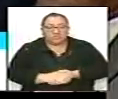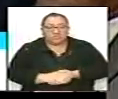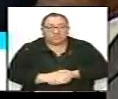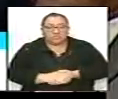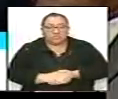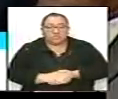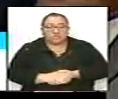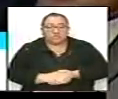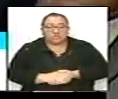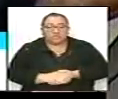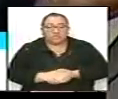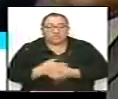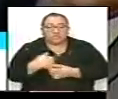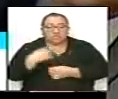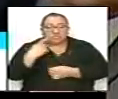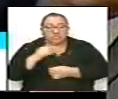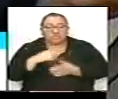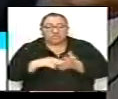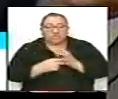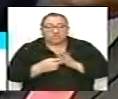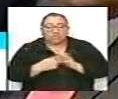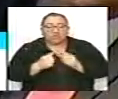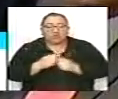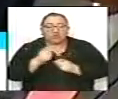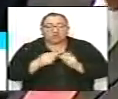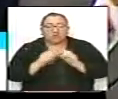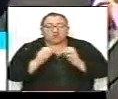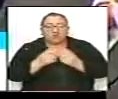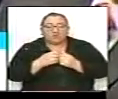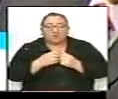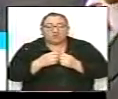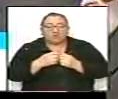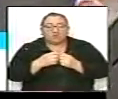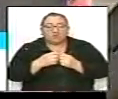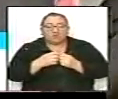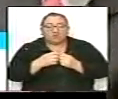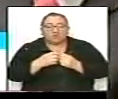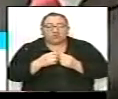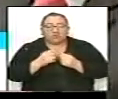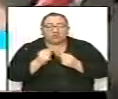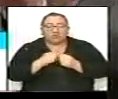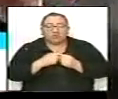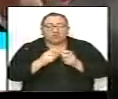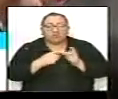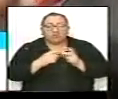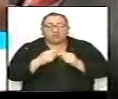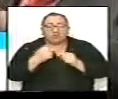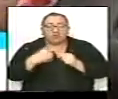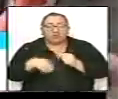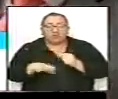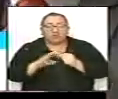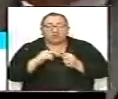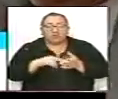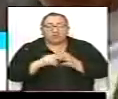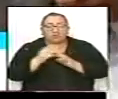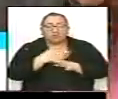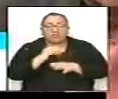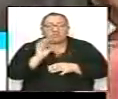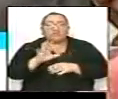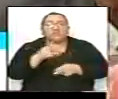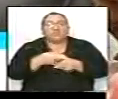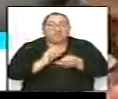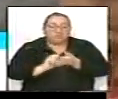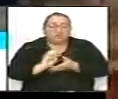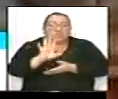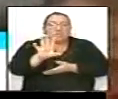No, presumo, porque no se dice que va a ser para candidatos al Congreso. ¿Cómo van a ser esos candidatos al Congreso para que su nombre